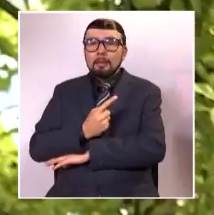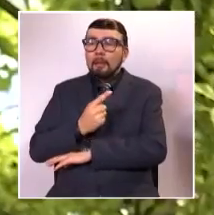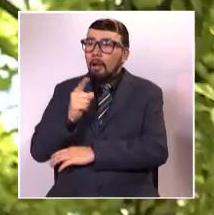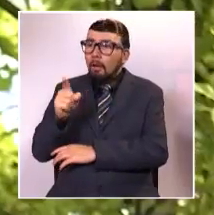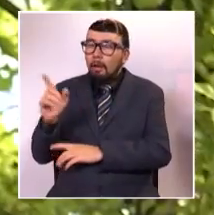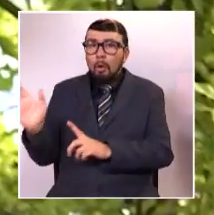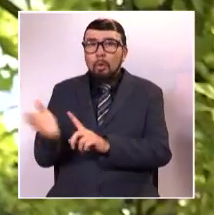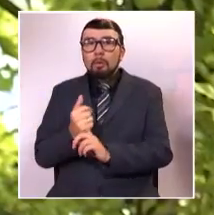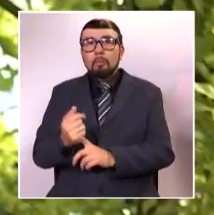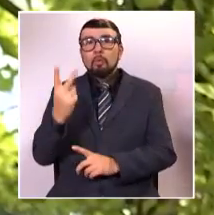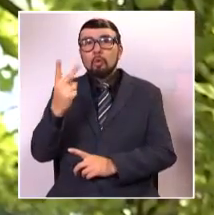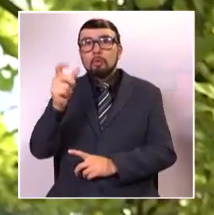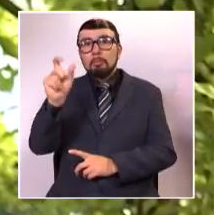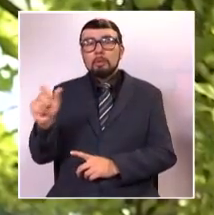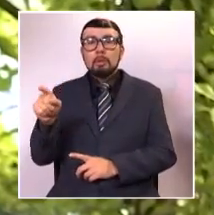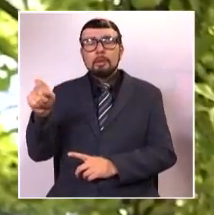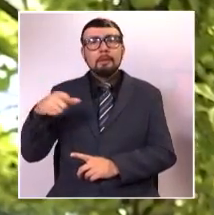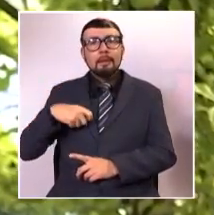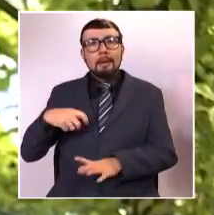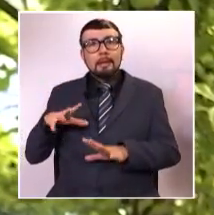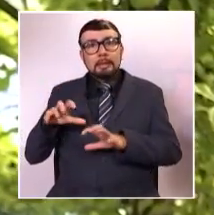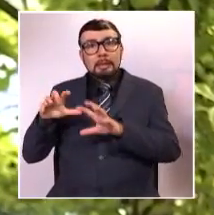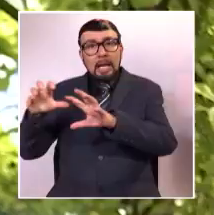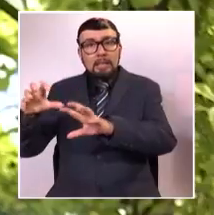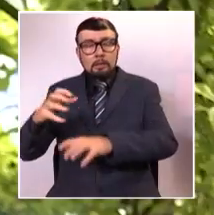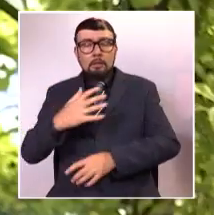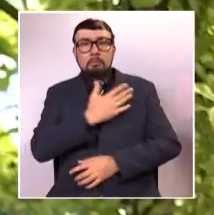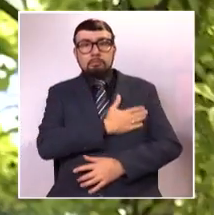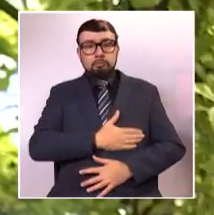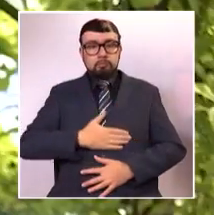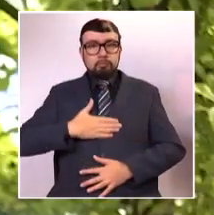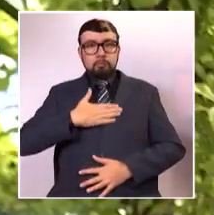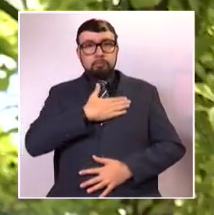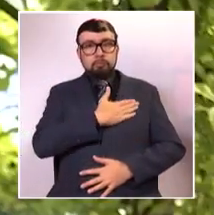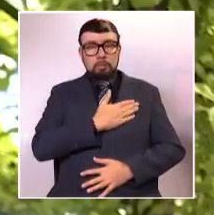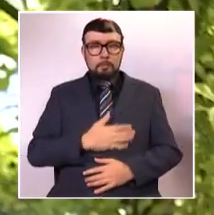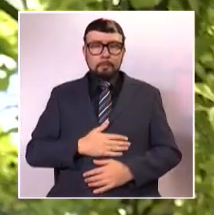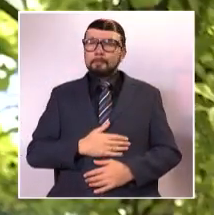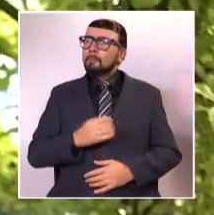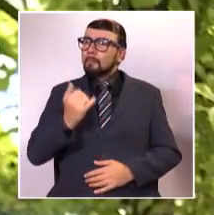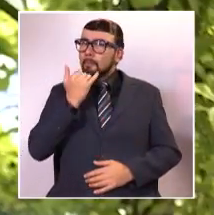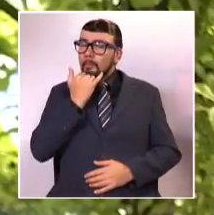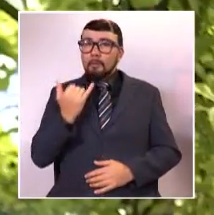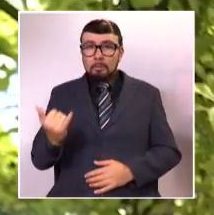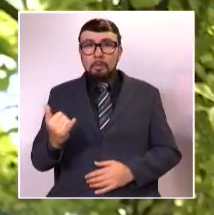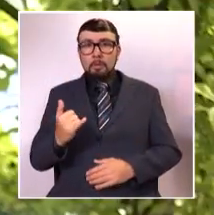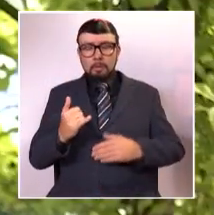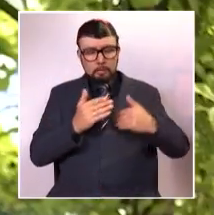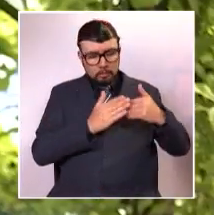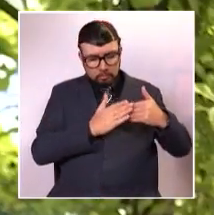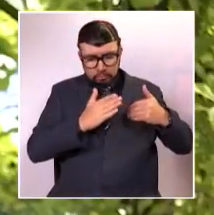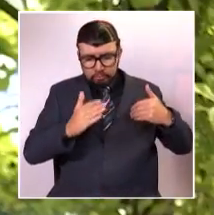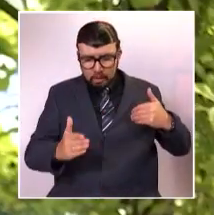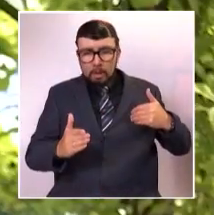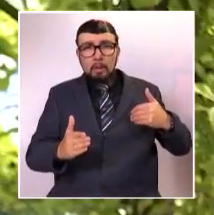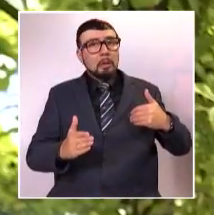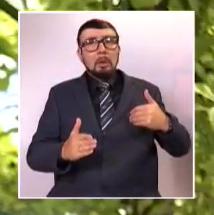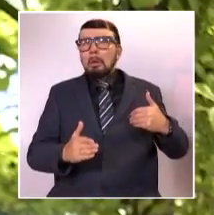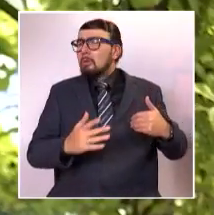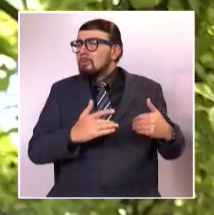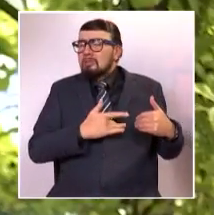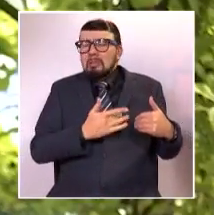encontrado 2 casos de cáncer de seno. Y el cáncer de seno tiene una fase en que también es completamente silencioso,